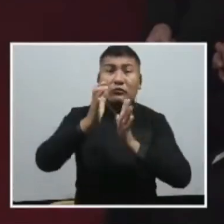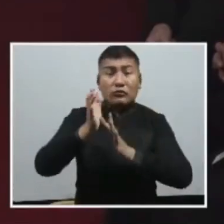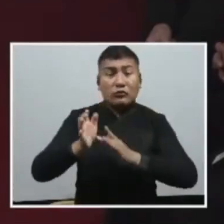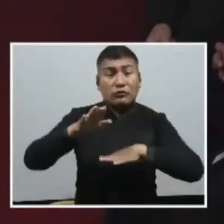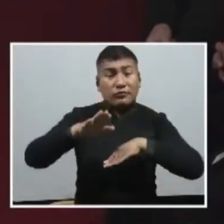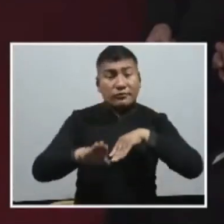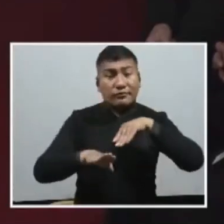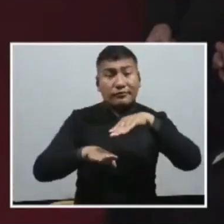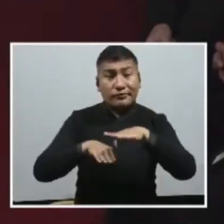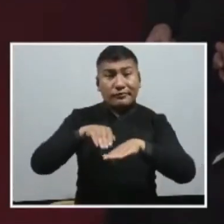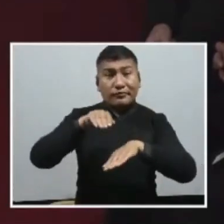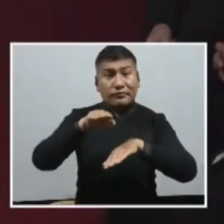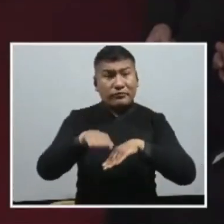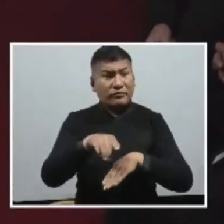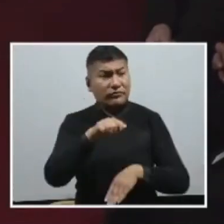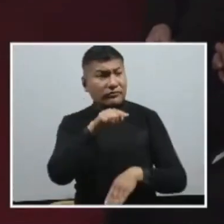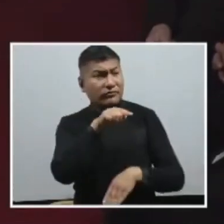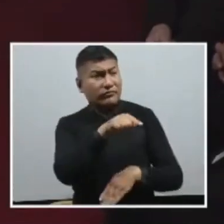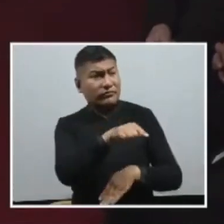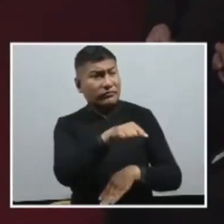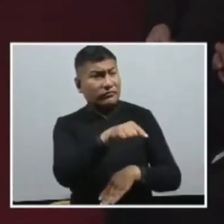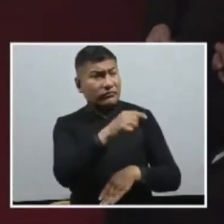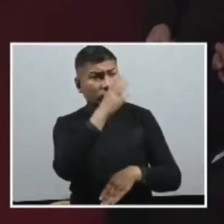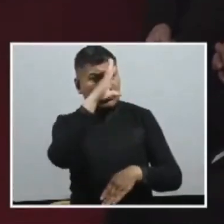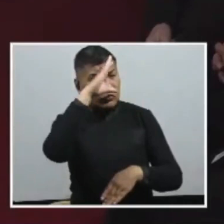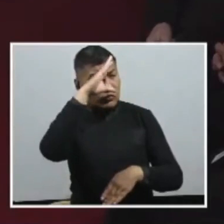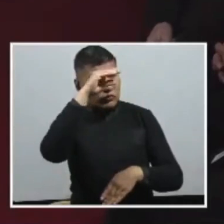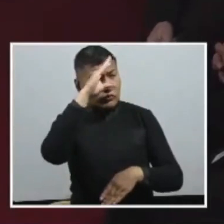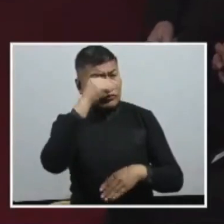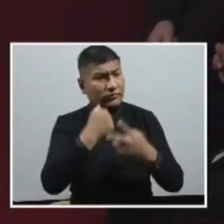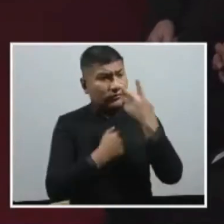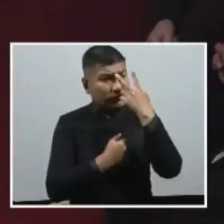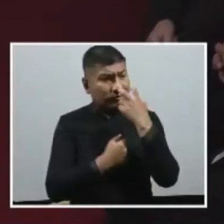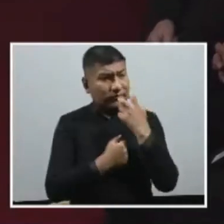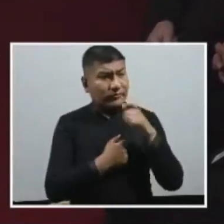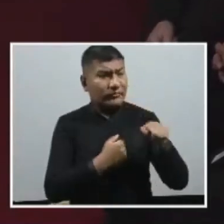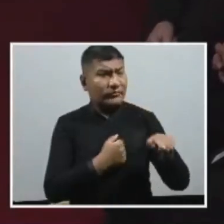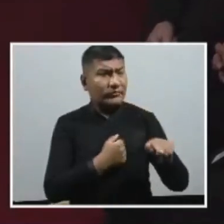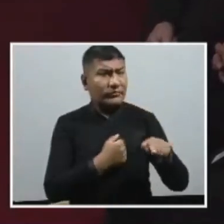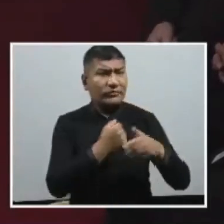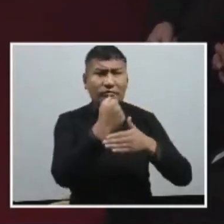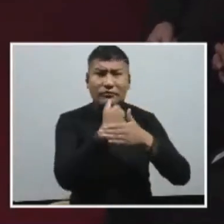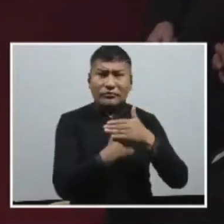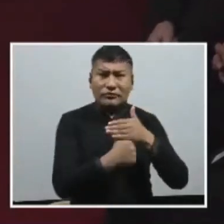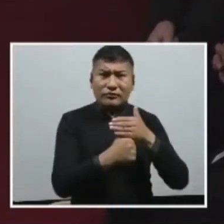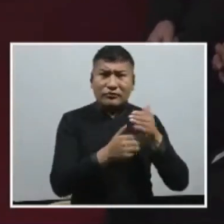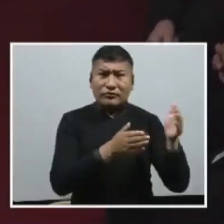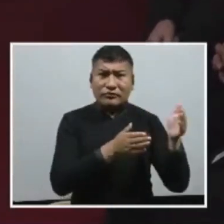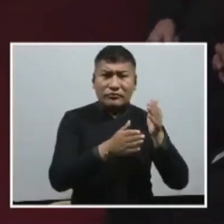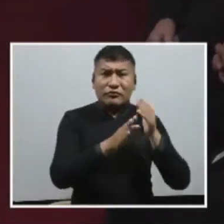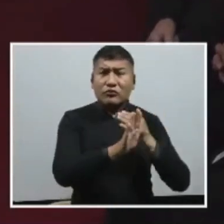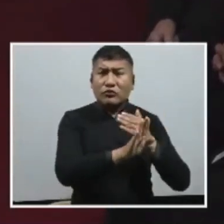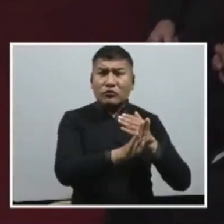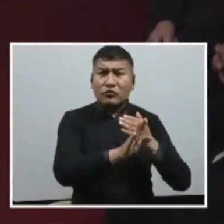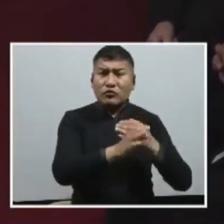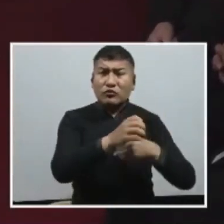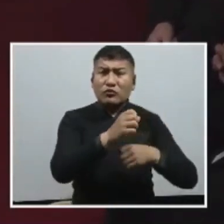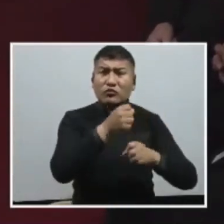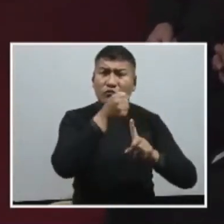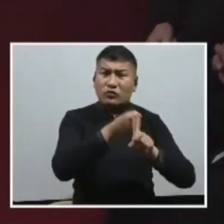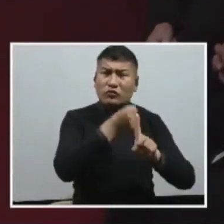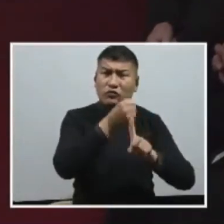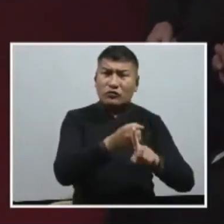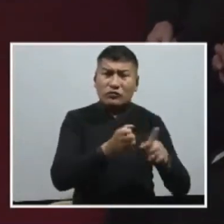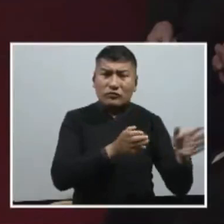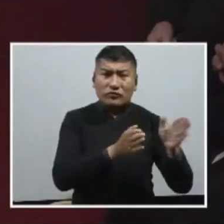y que al pasar vio a un hombre ciego de nacimiento. Es decir, camino a su pasión, camino